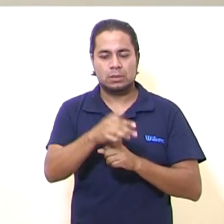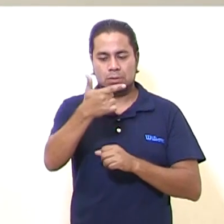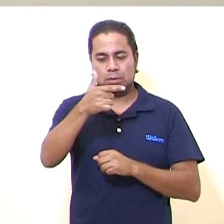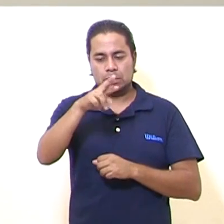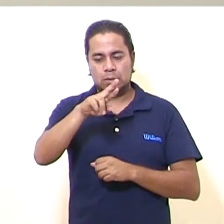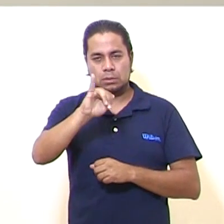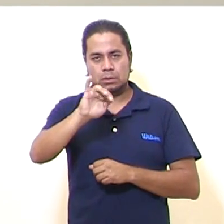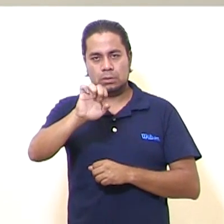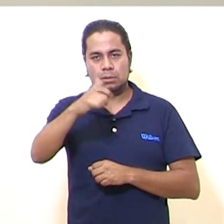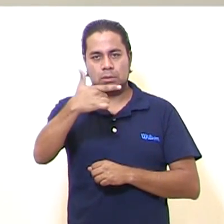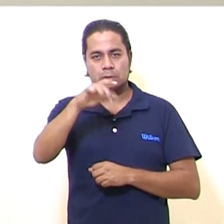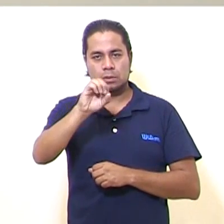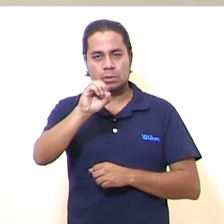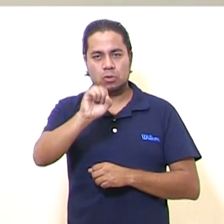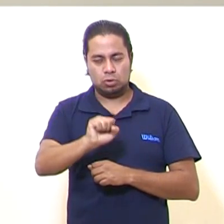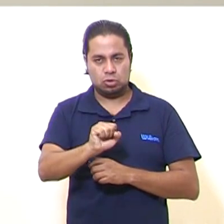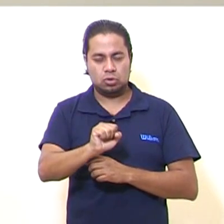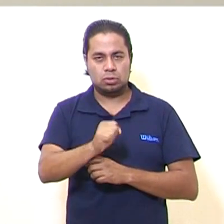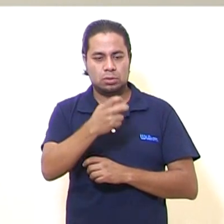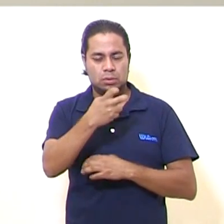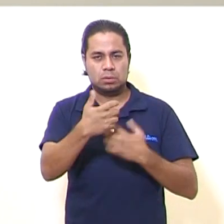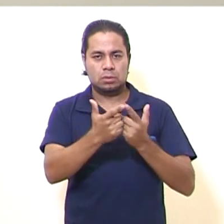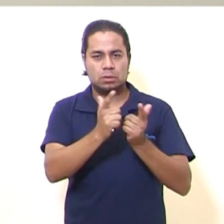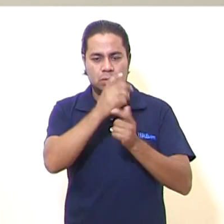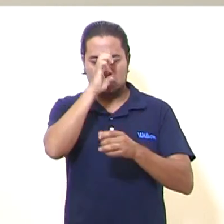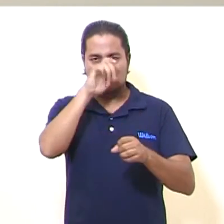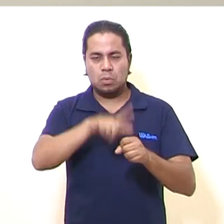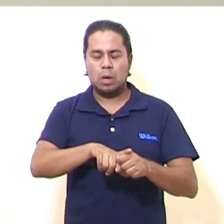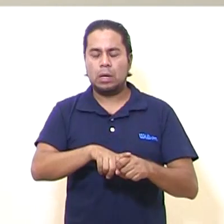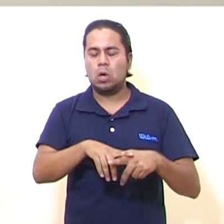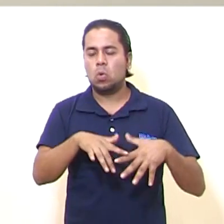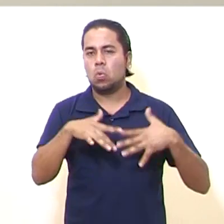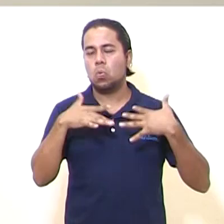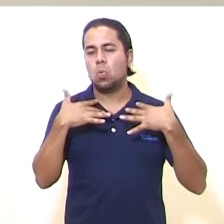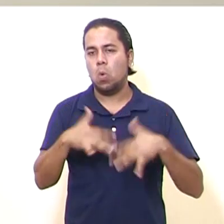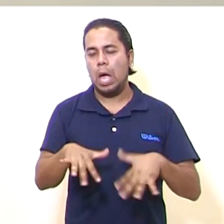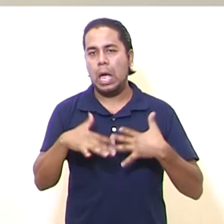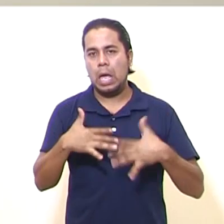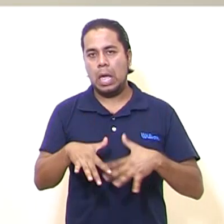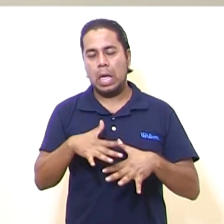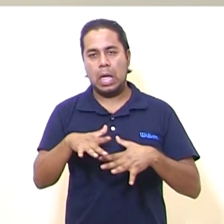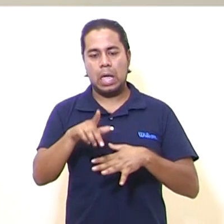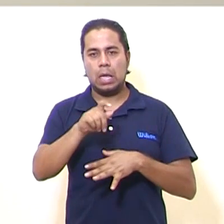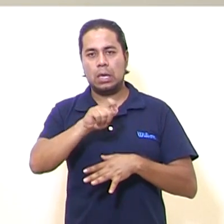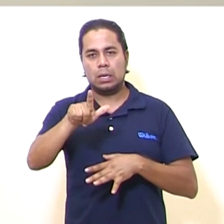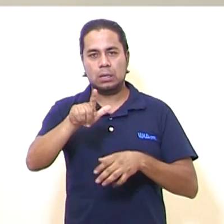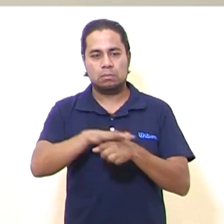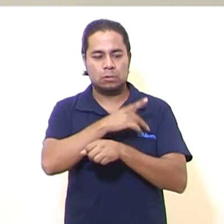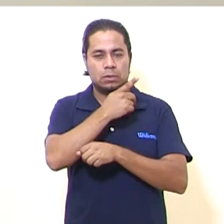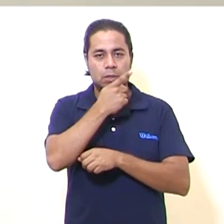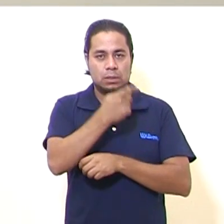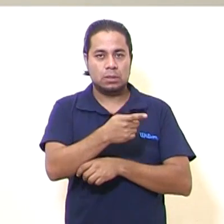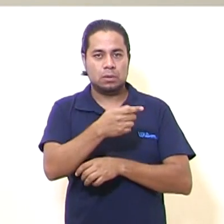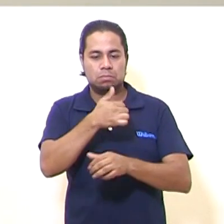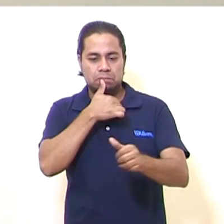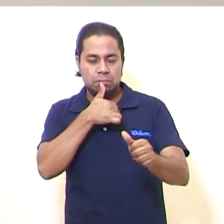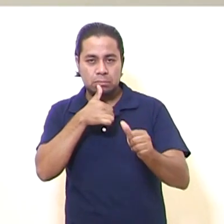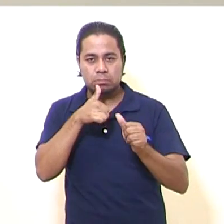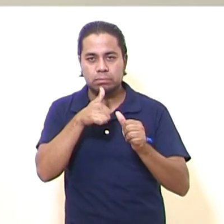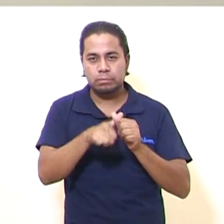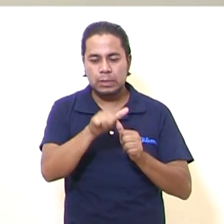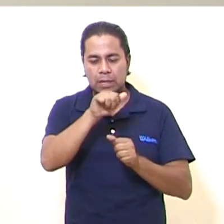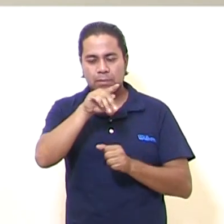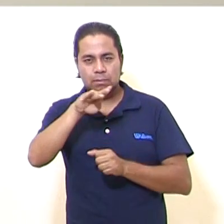griegos. Los griegos eran una cultura muy emblemática porque adaptaron el abecedario o el